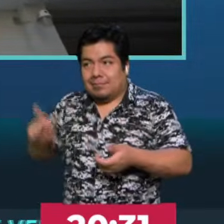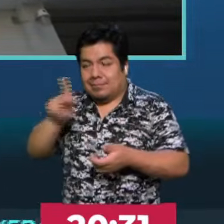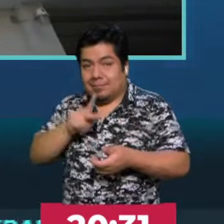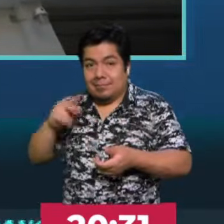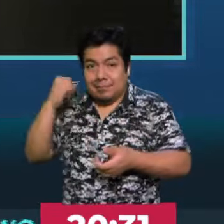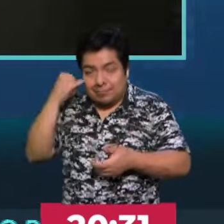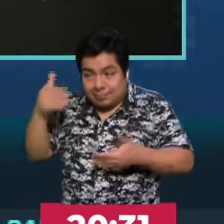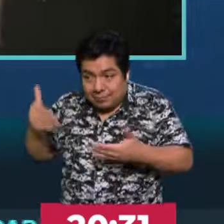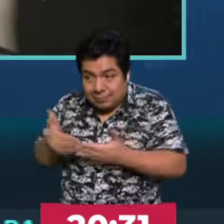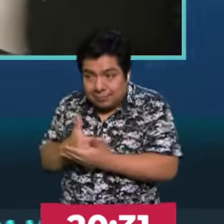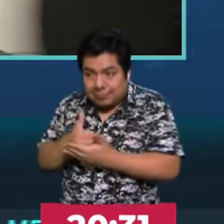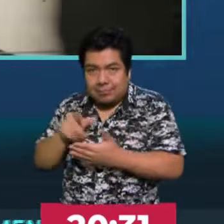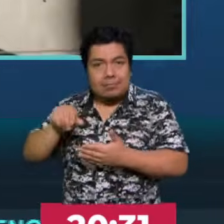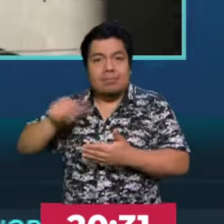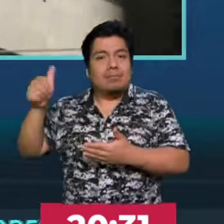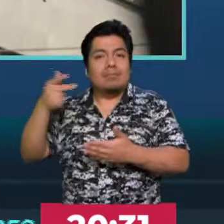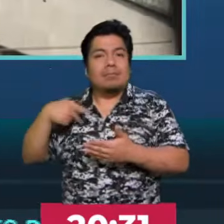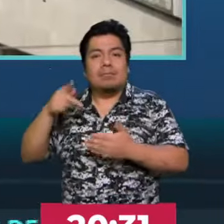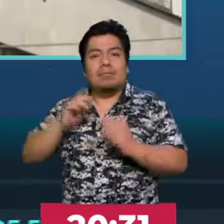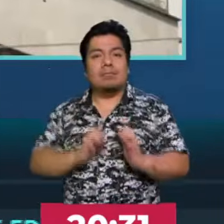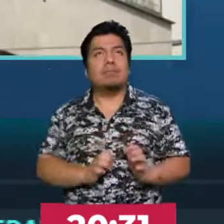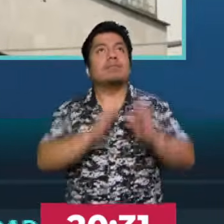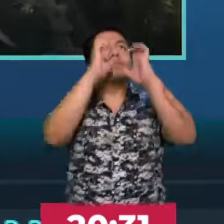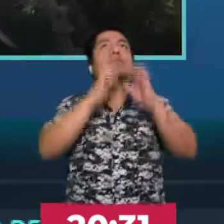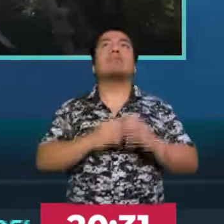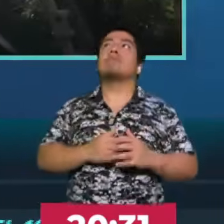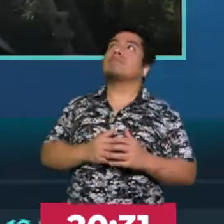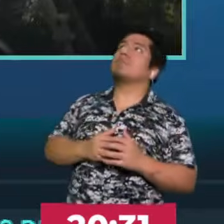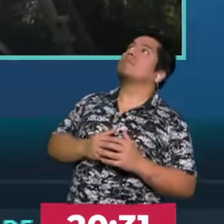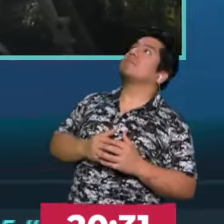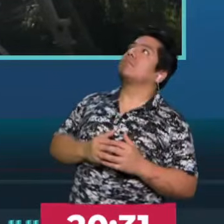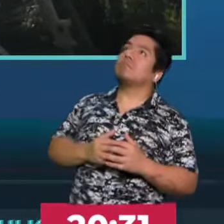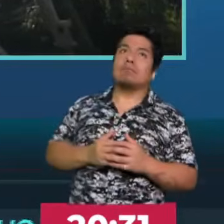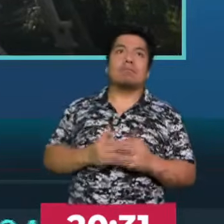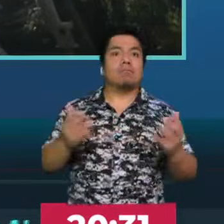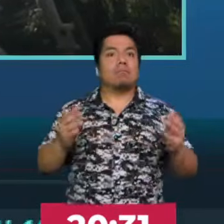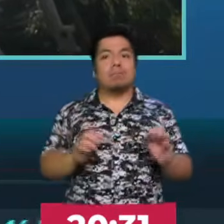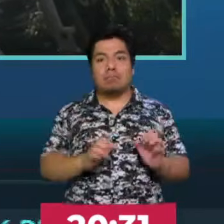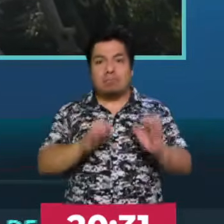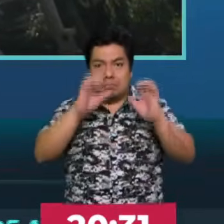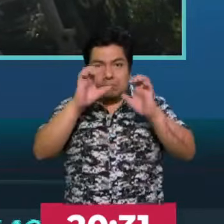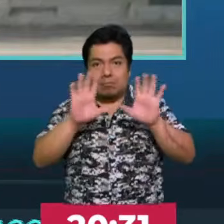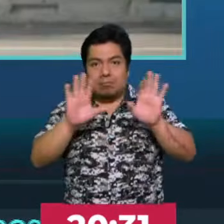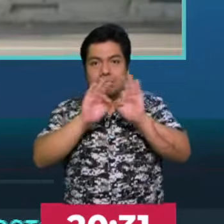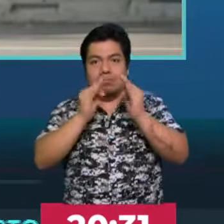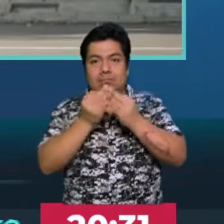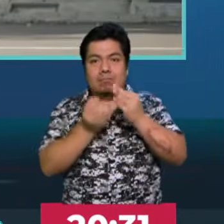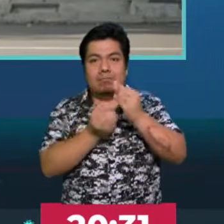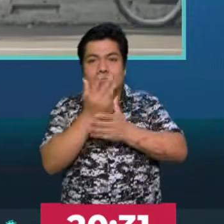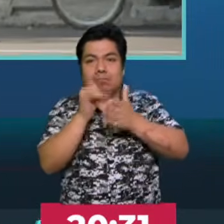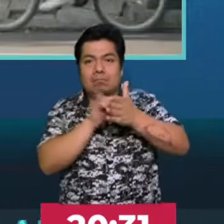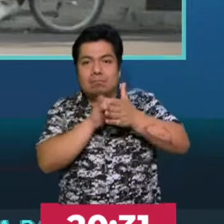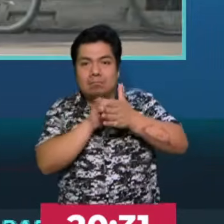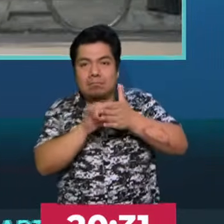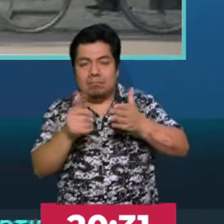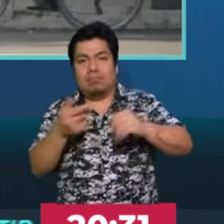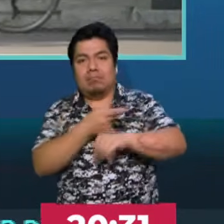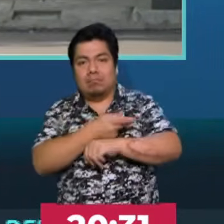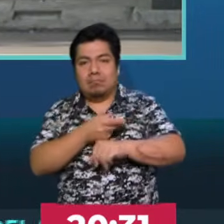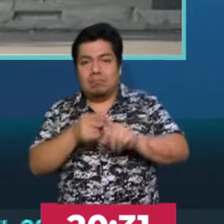originarios, llegaron y le montaron un edificio al más puro estilo neoyorquino, ¿no? Pero en esta idea